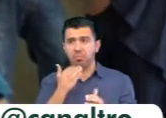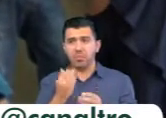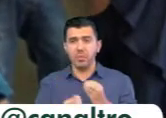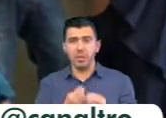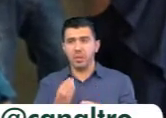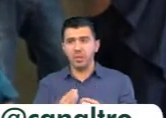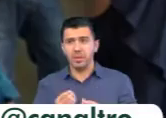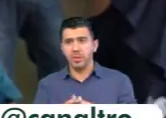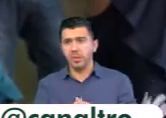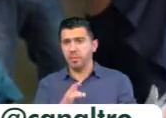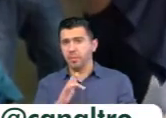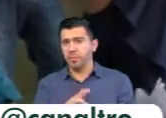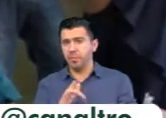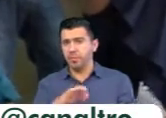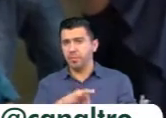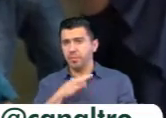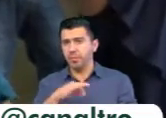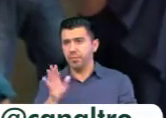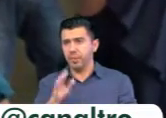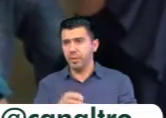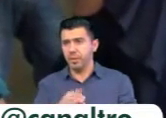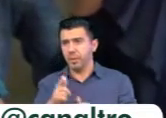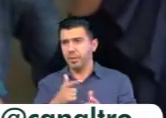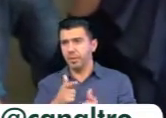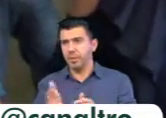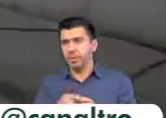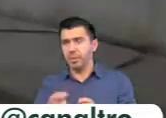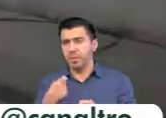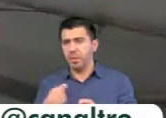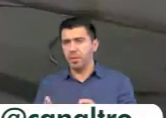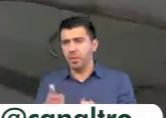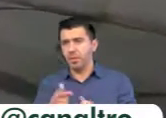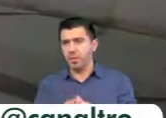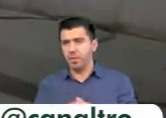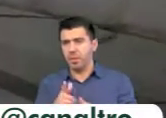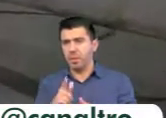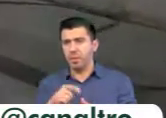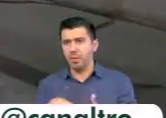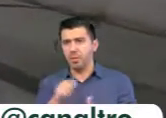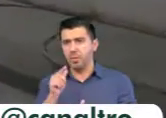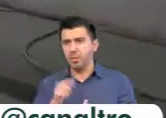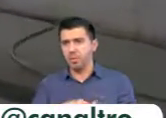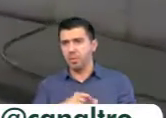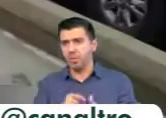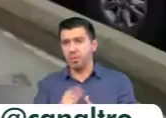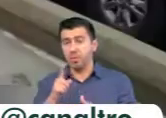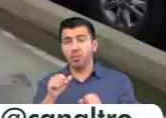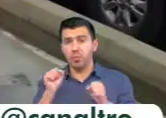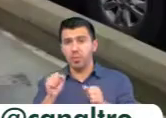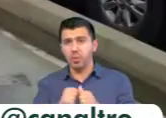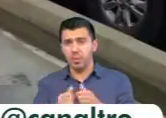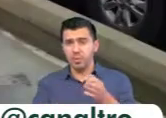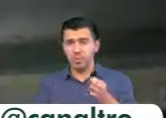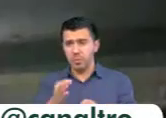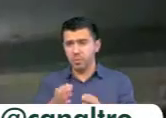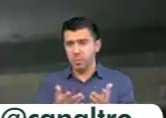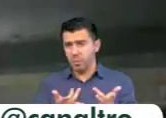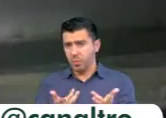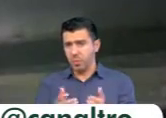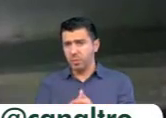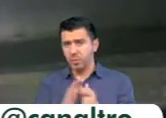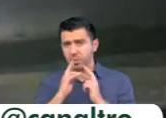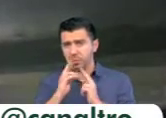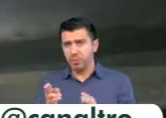tocaba dejar ya para poder quar el contrato el municipio queda a la espera y la decisión del juez para dar continuidad a la